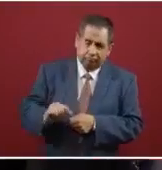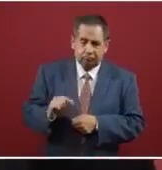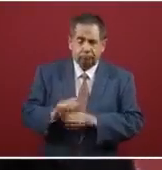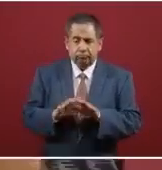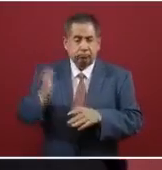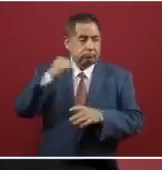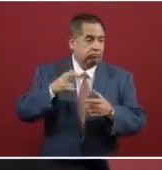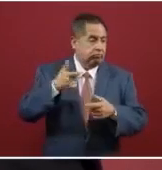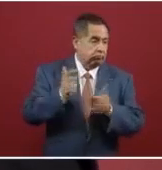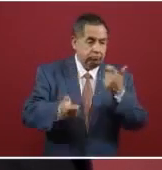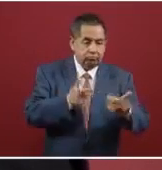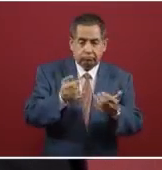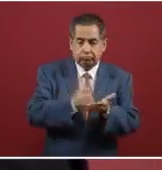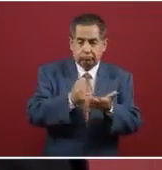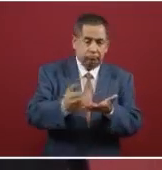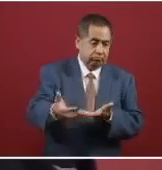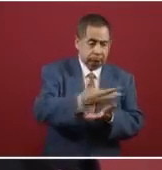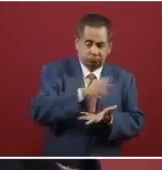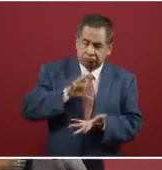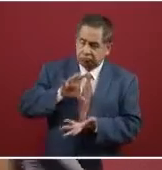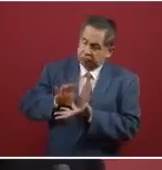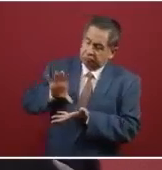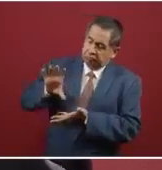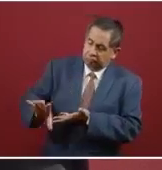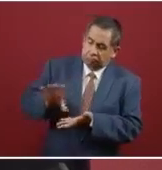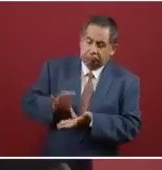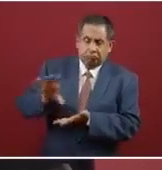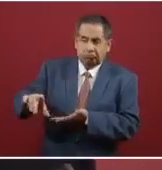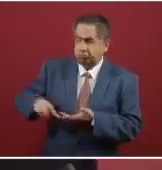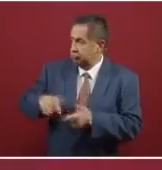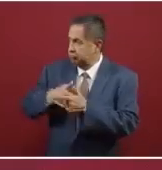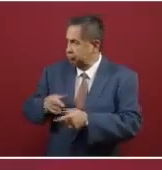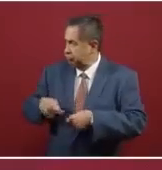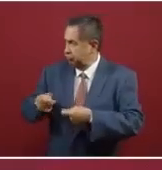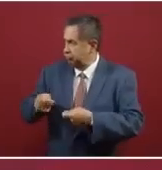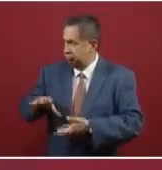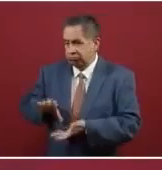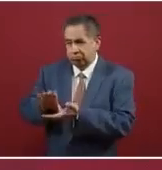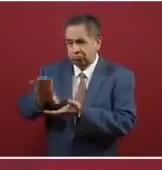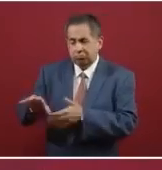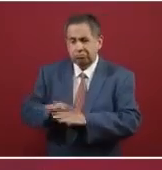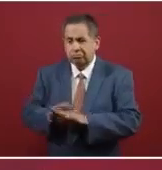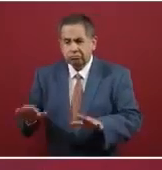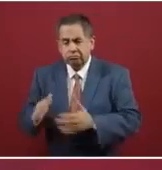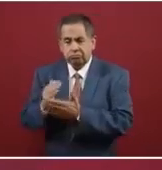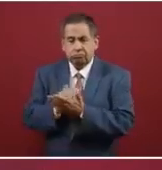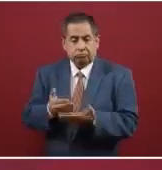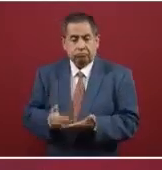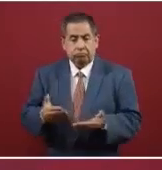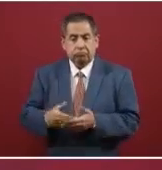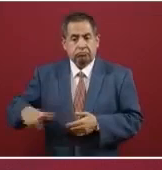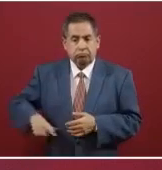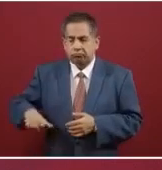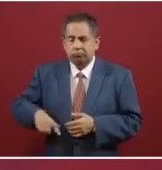porque le costaba mucho al pueblo de México mantener al gobierno. Era un gobierno mantenido y bueno